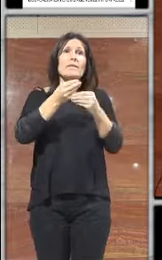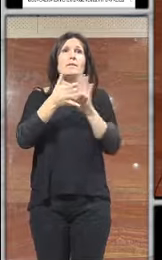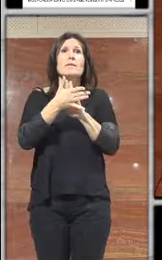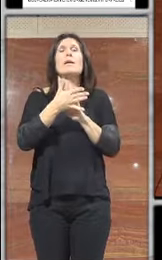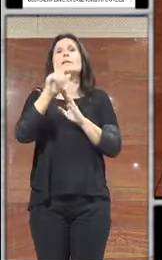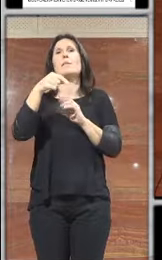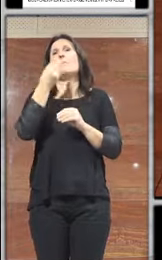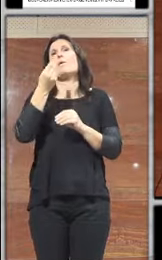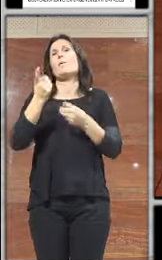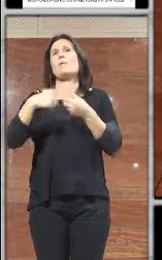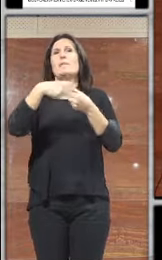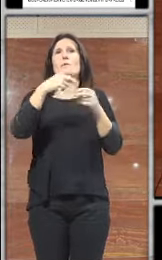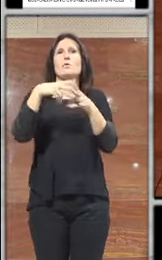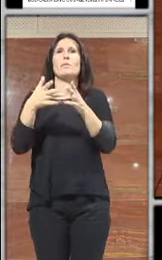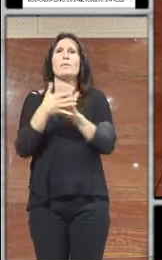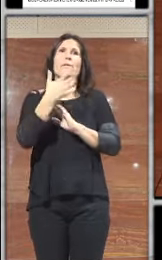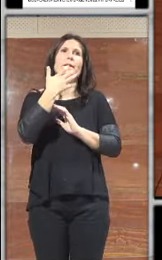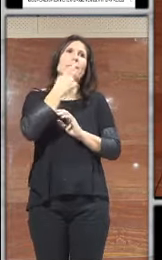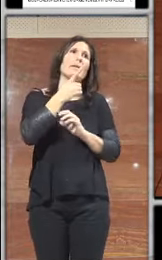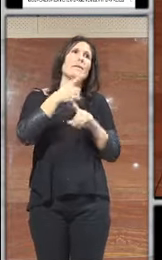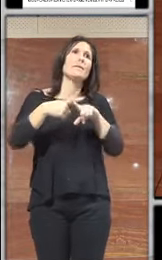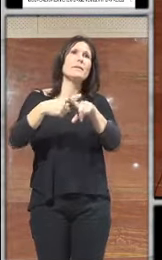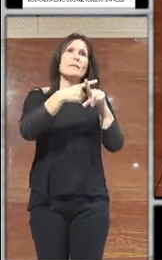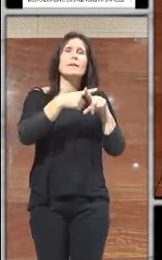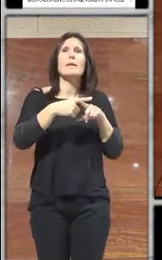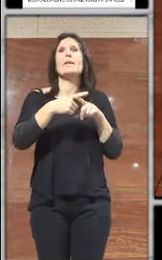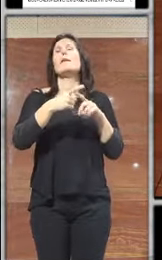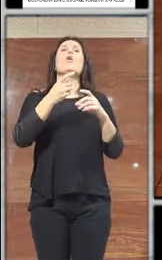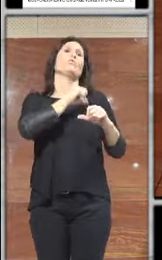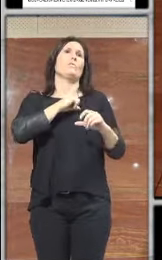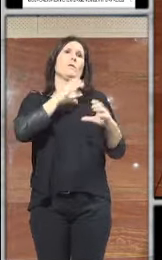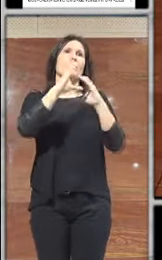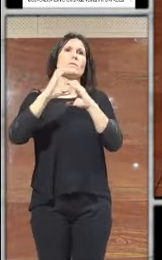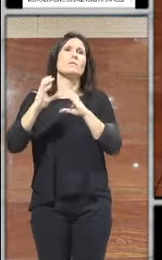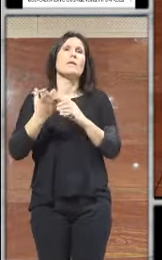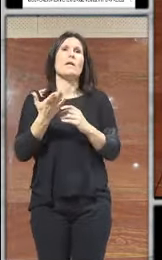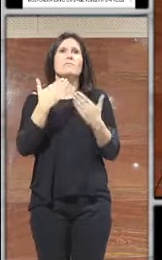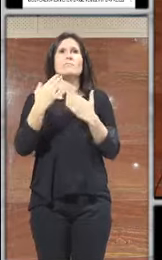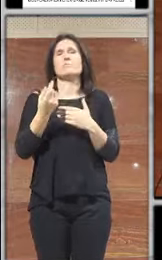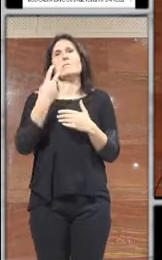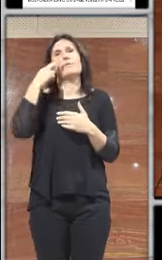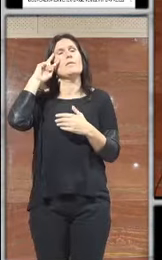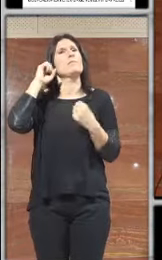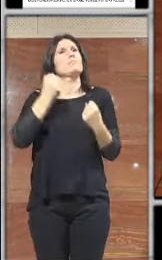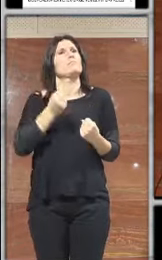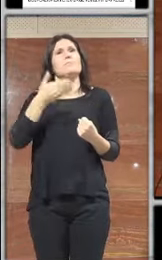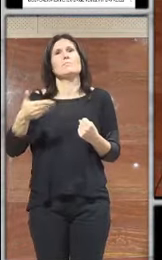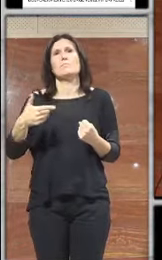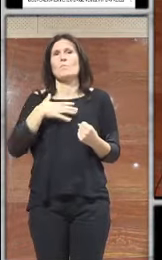porque la productividad será mucho mayor, la autonomía conversacional, en fin, la experiencia puede ser muy potente.